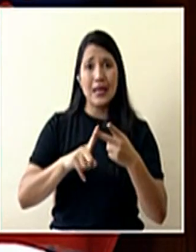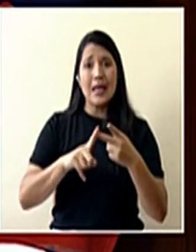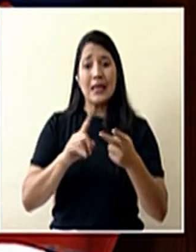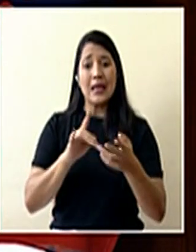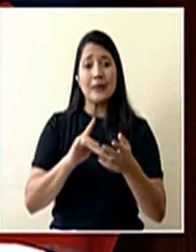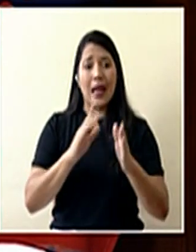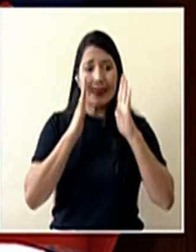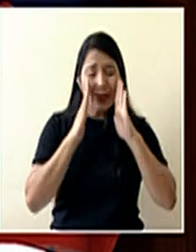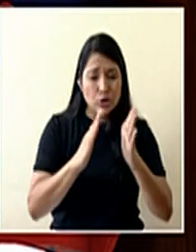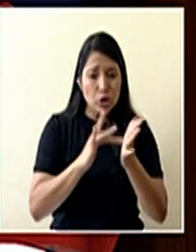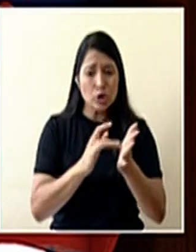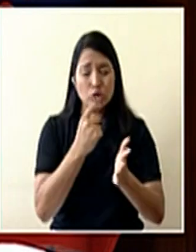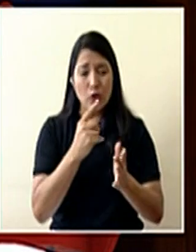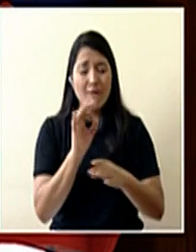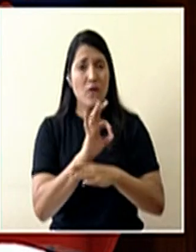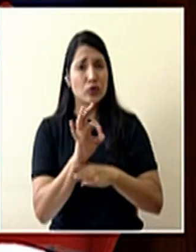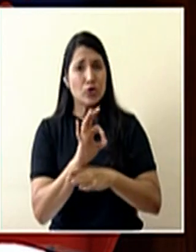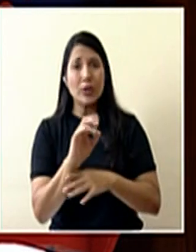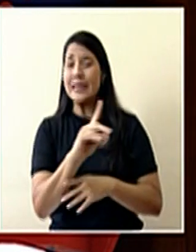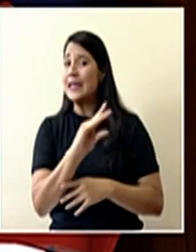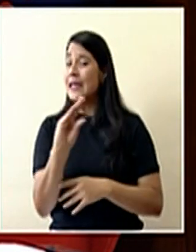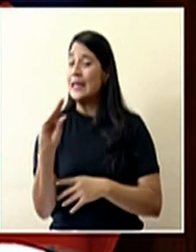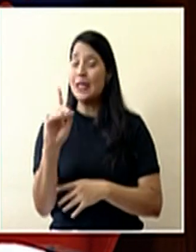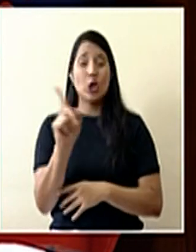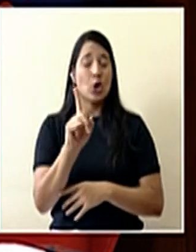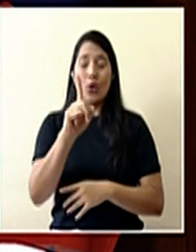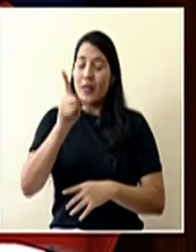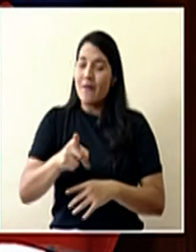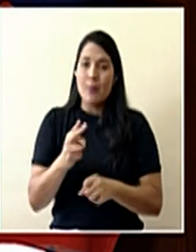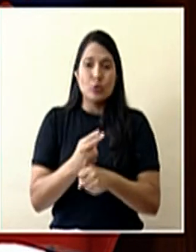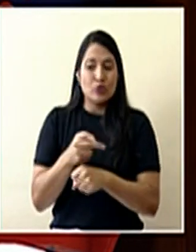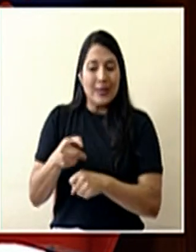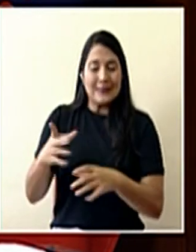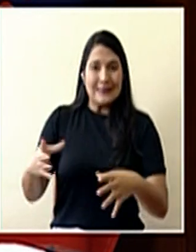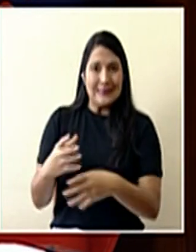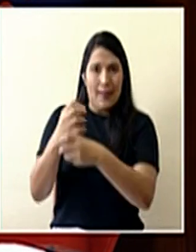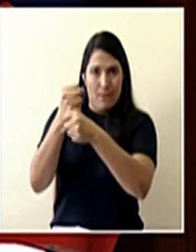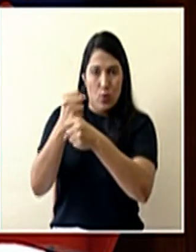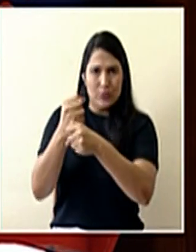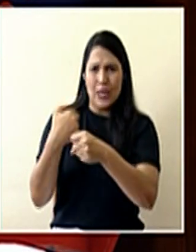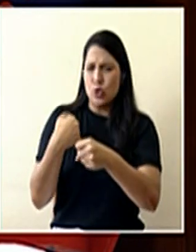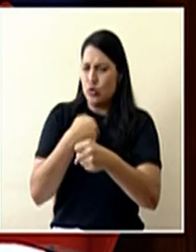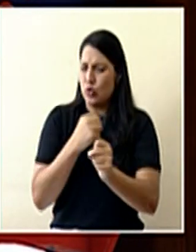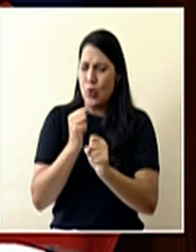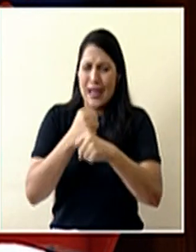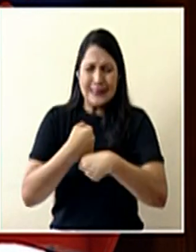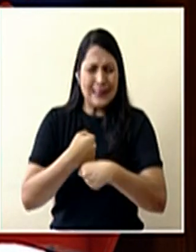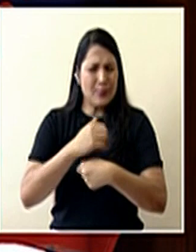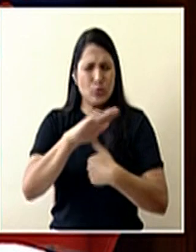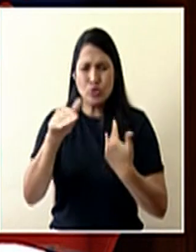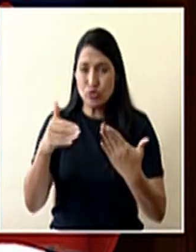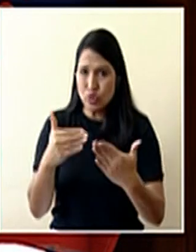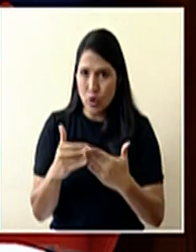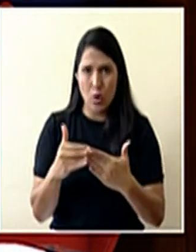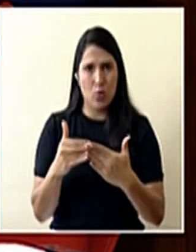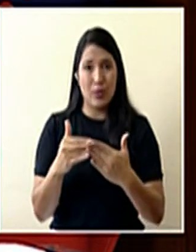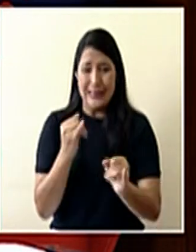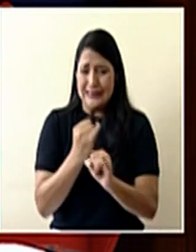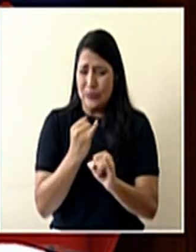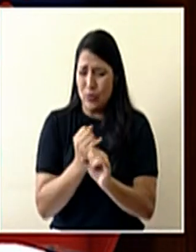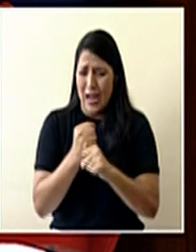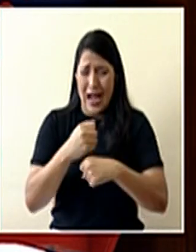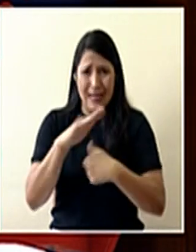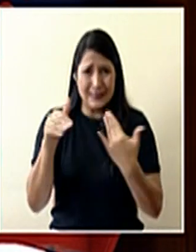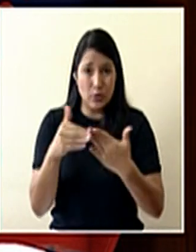tenga que utilizar. Estamos haciendo todo lo que nos toca desde el punto de vista interinstitucional, pero ahora la bola está